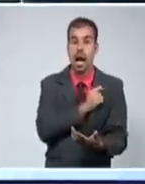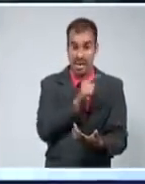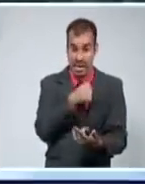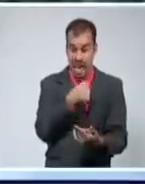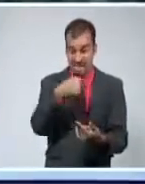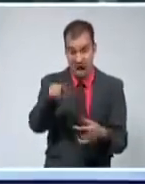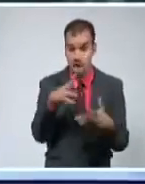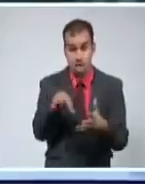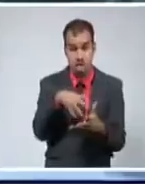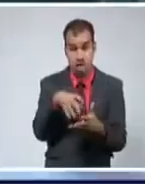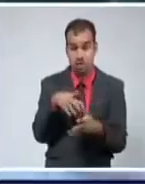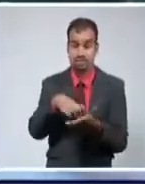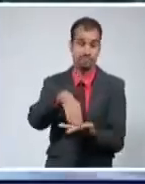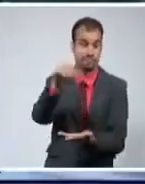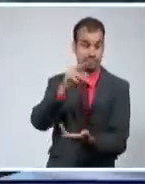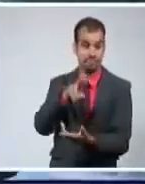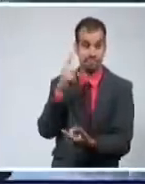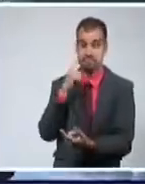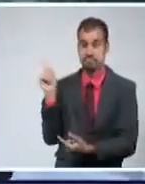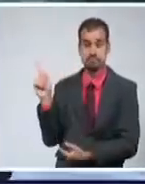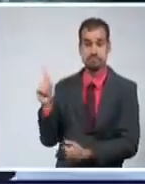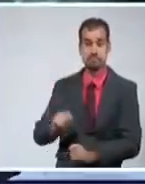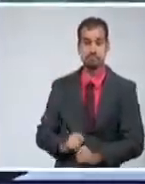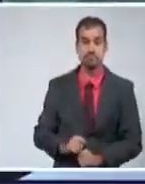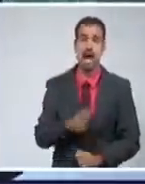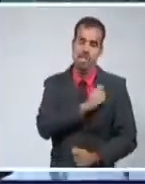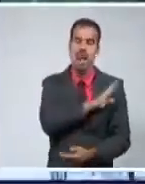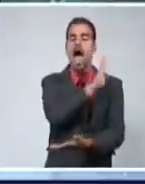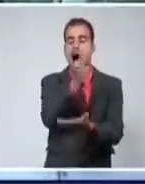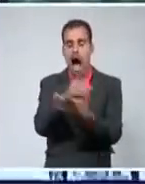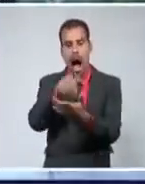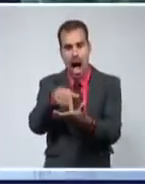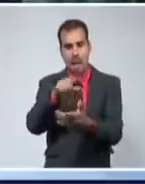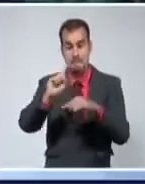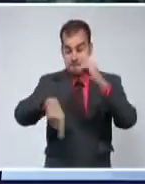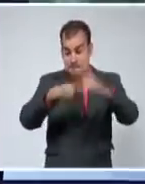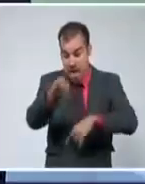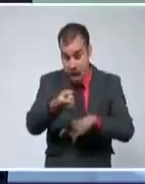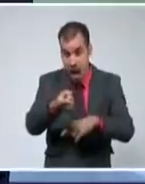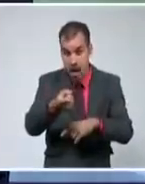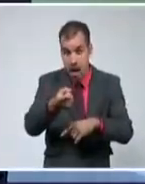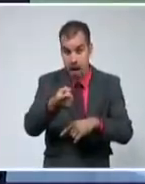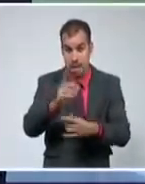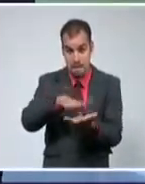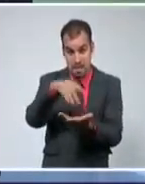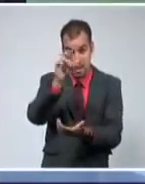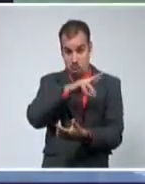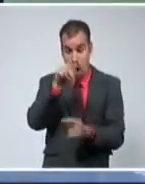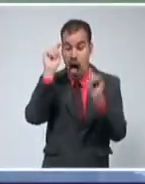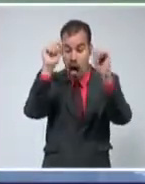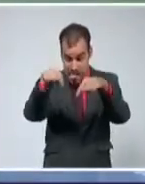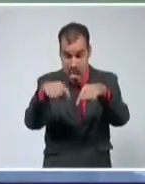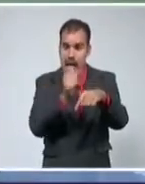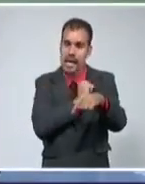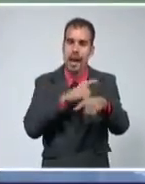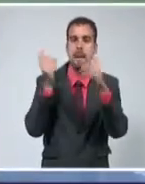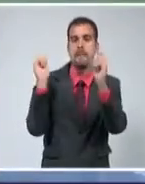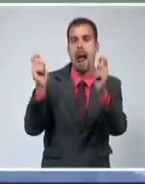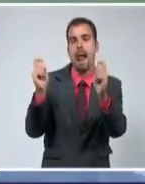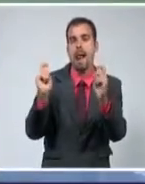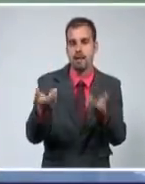si los integrantes de la farsa de san isidro y otros pretenden mañana llegar hasta la plaza de la revolución secretamente lo organicen